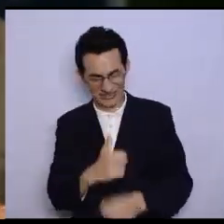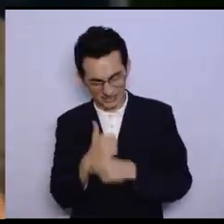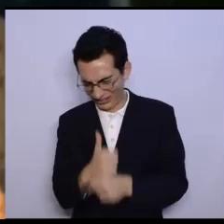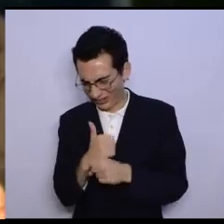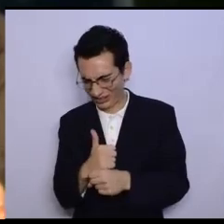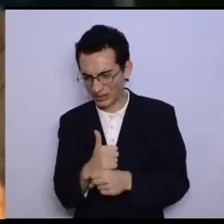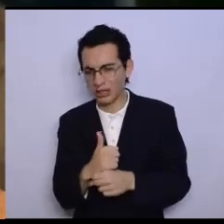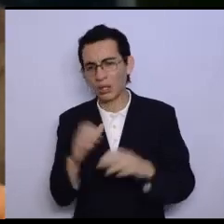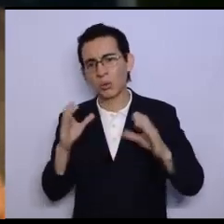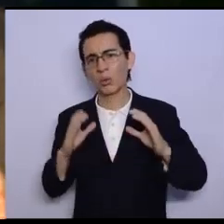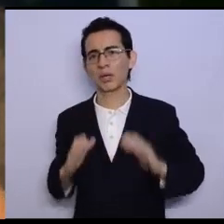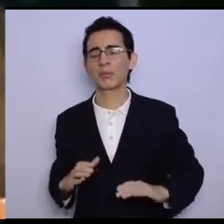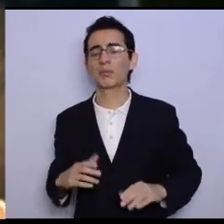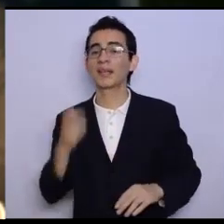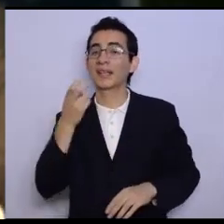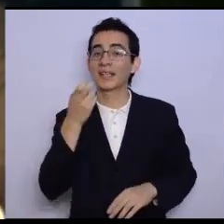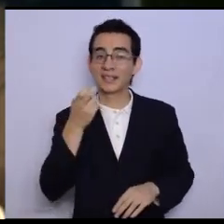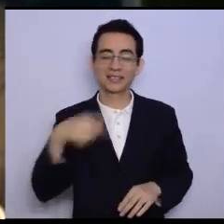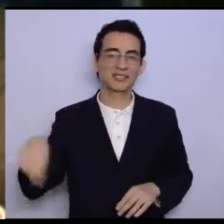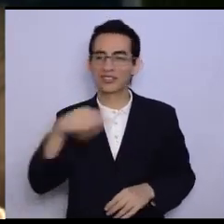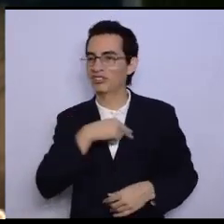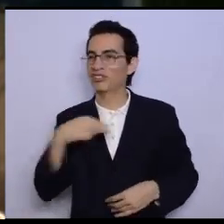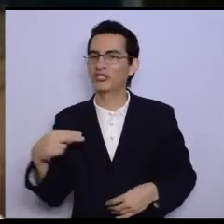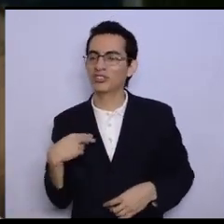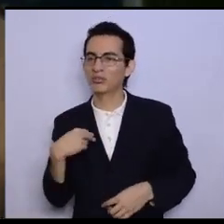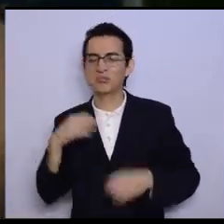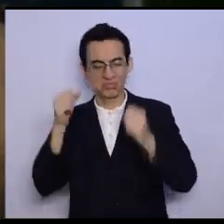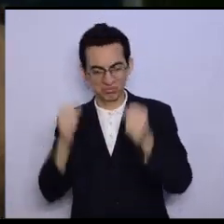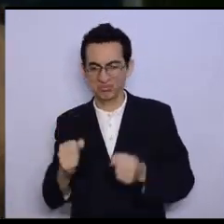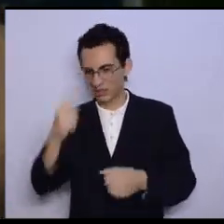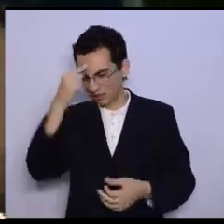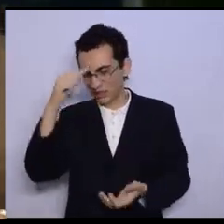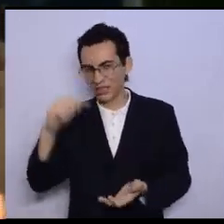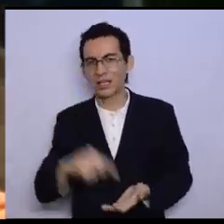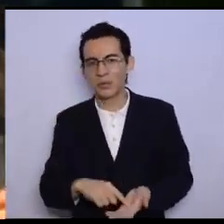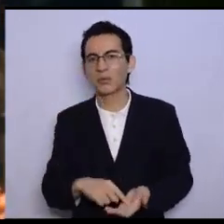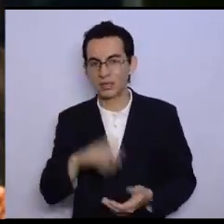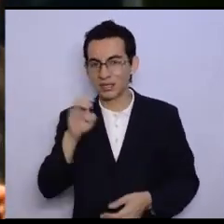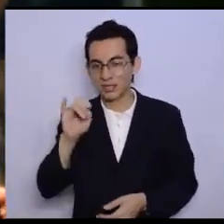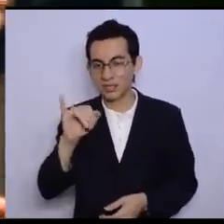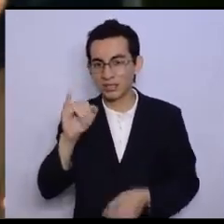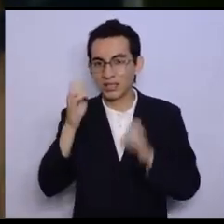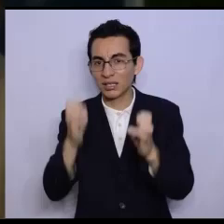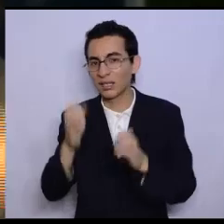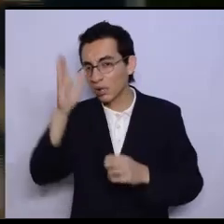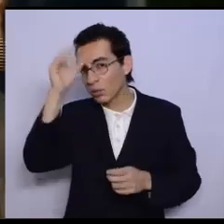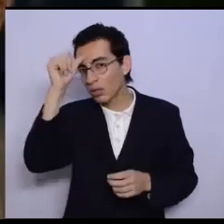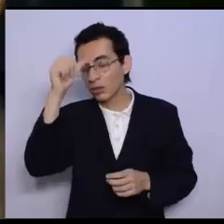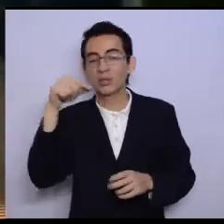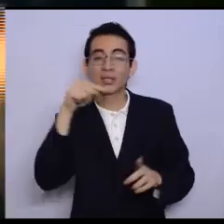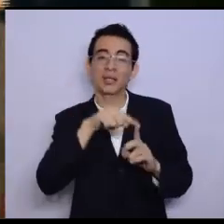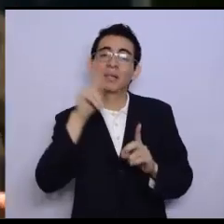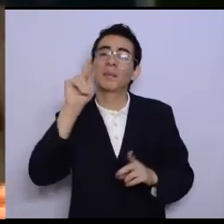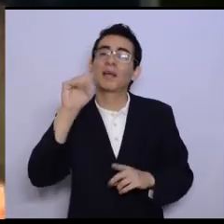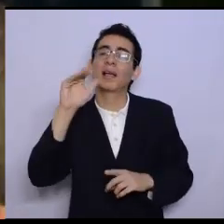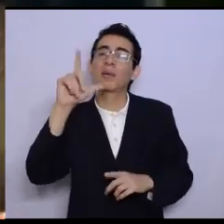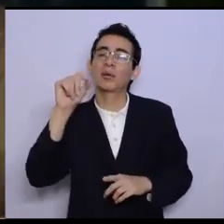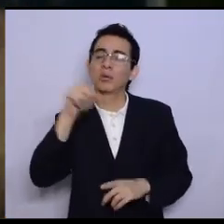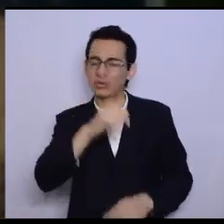cuerpo. En eso nadie tiene ninguna discusión ni interpretación. ¿Estamos de acuerdo? Él sufría,